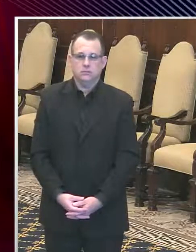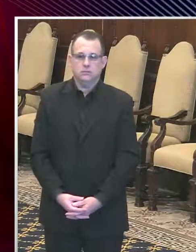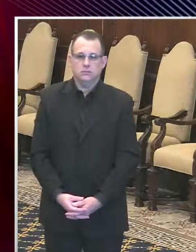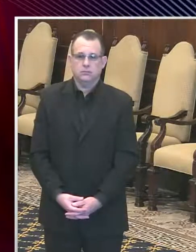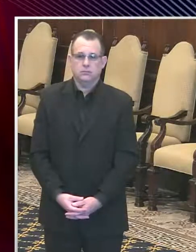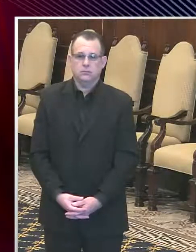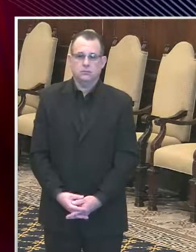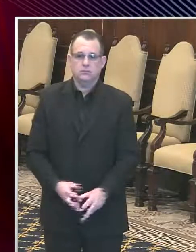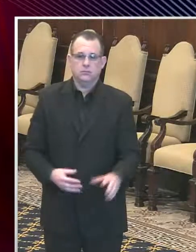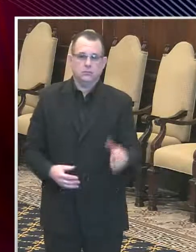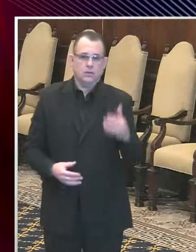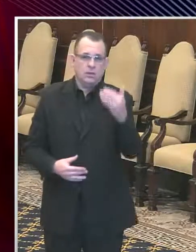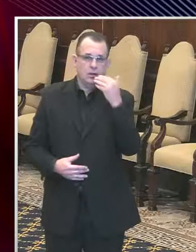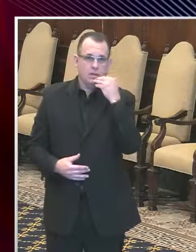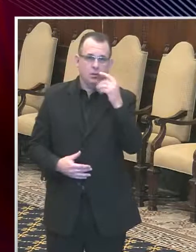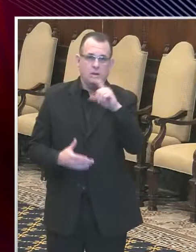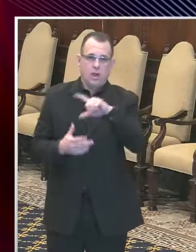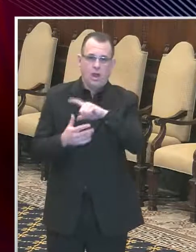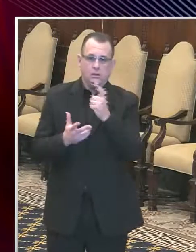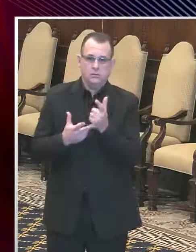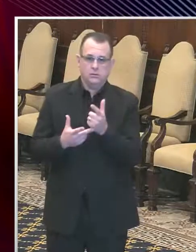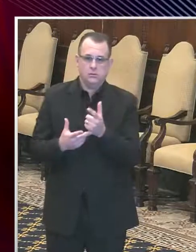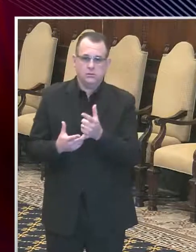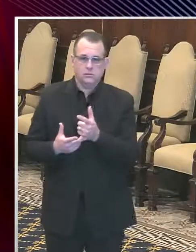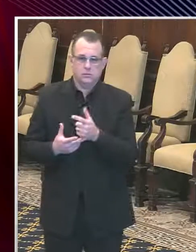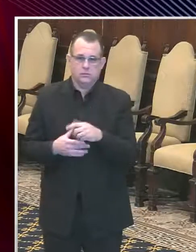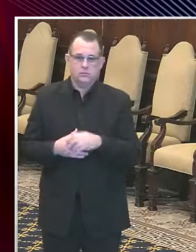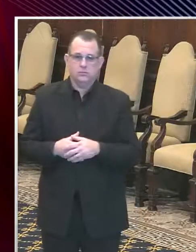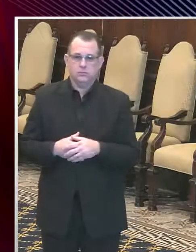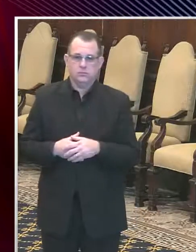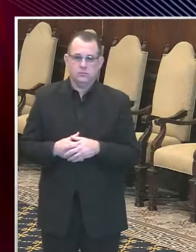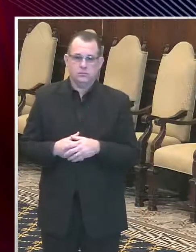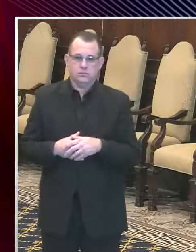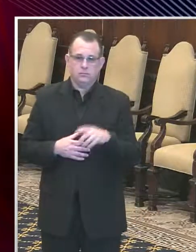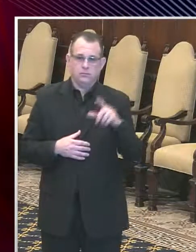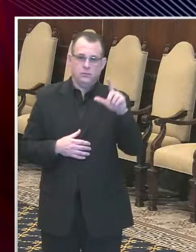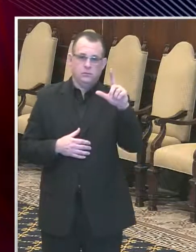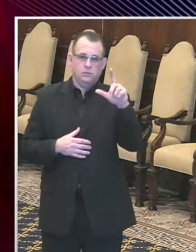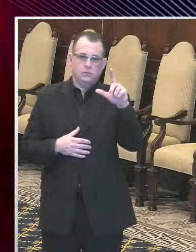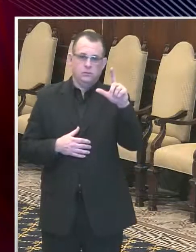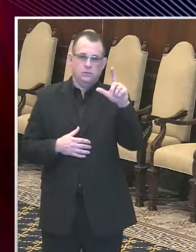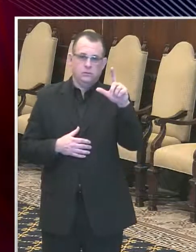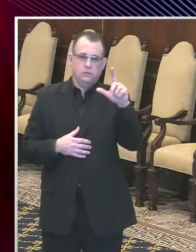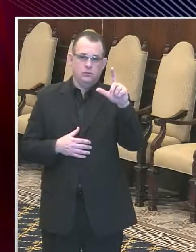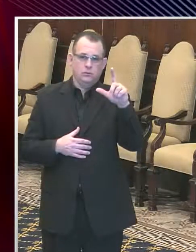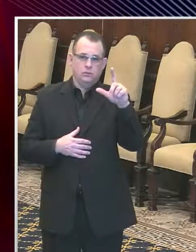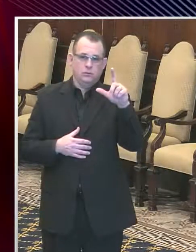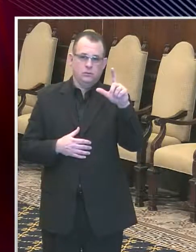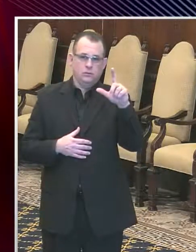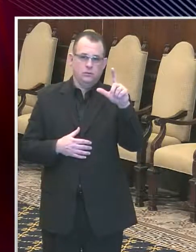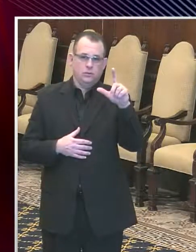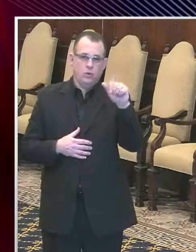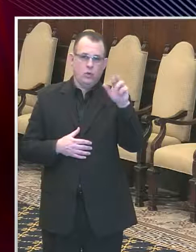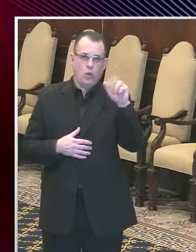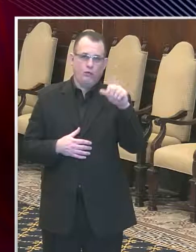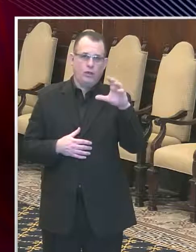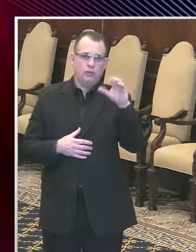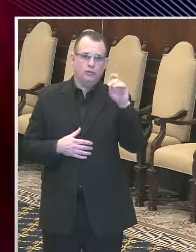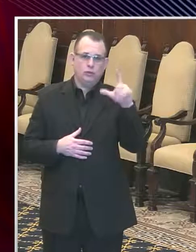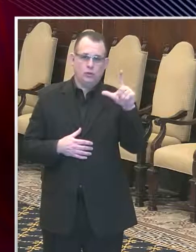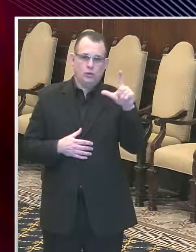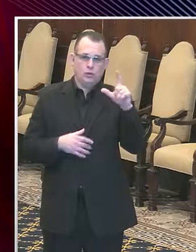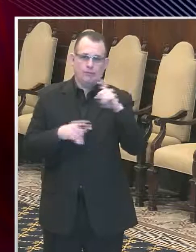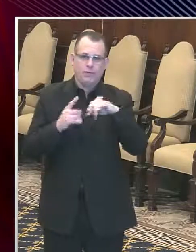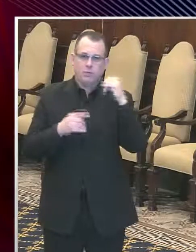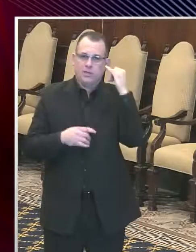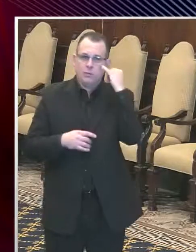Thank you, Shaira. We're going to go to Laura McChrystal now with the Inquirer. Laura? Hi. First, I have